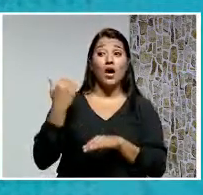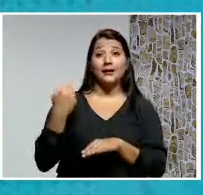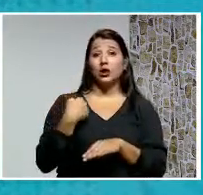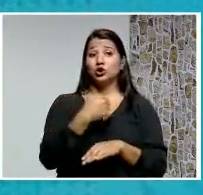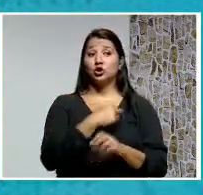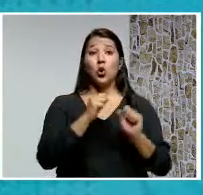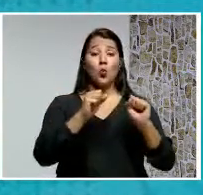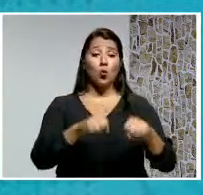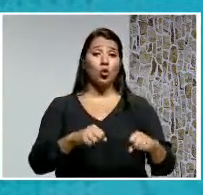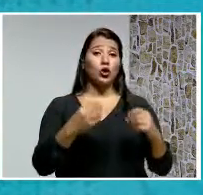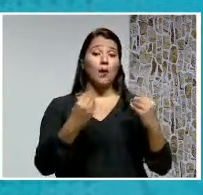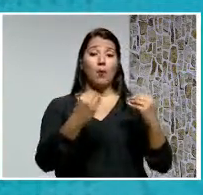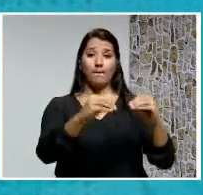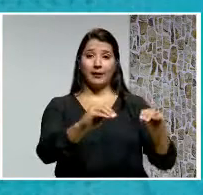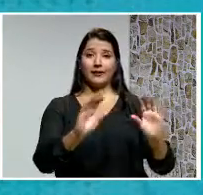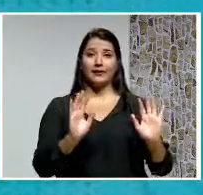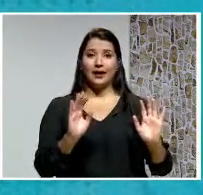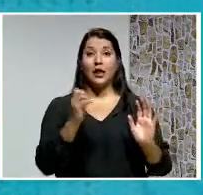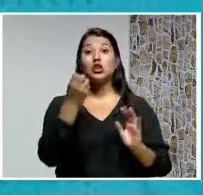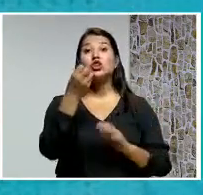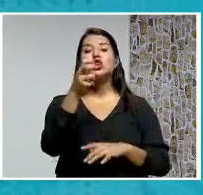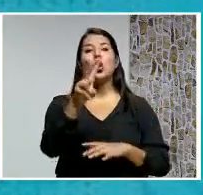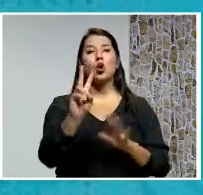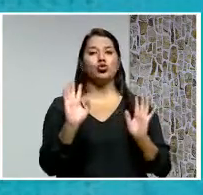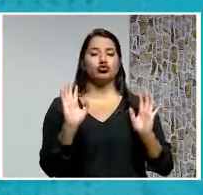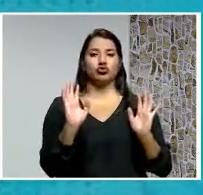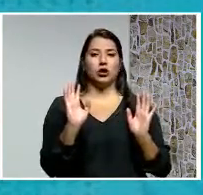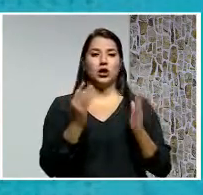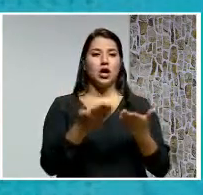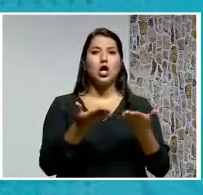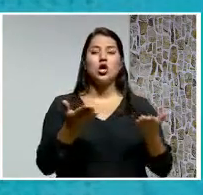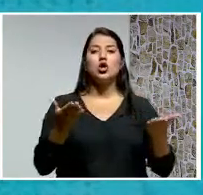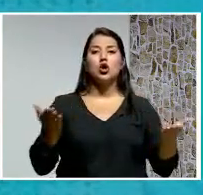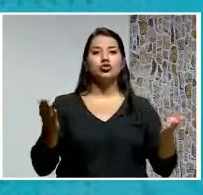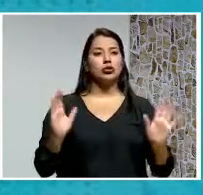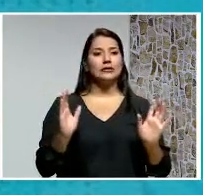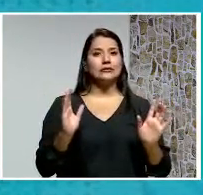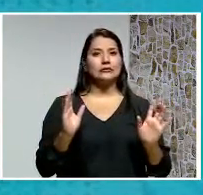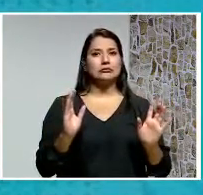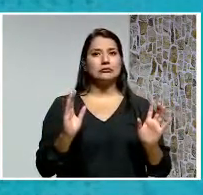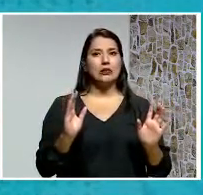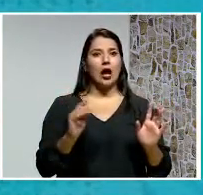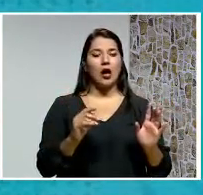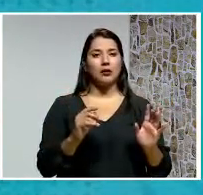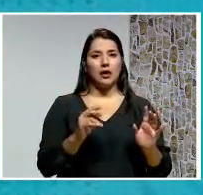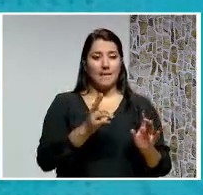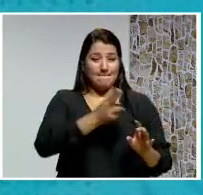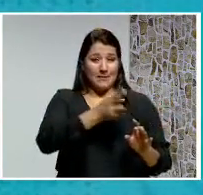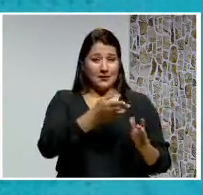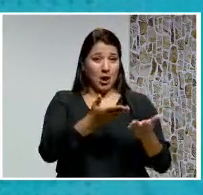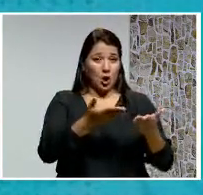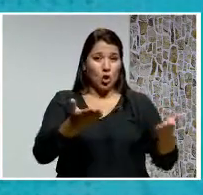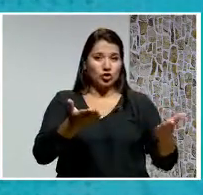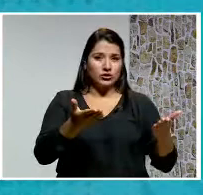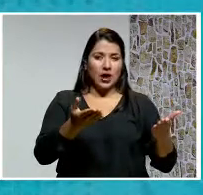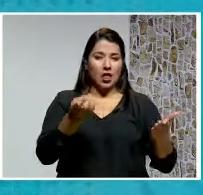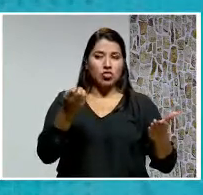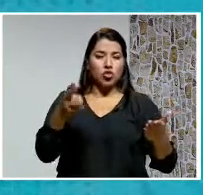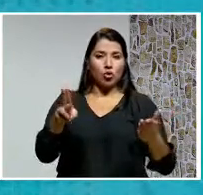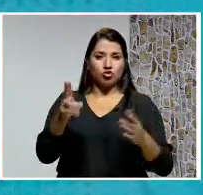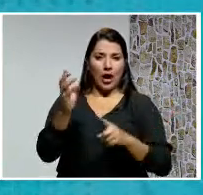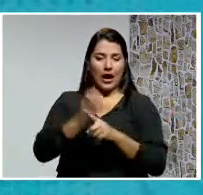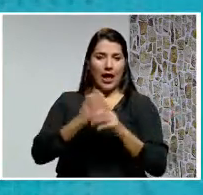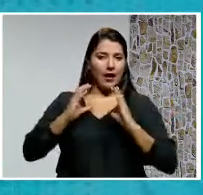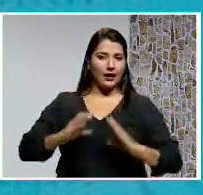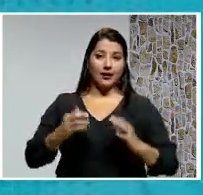vender 12 unidades de cada uno de colchas a cada cliente y digamos, ahora no los